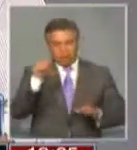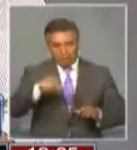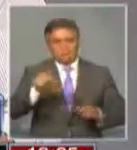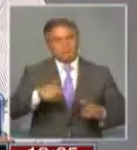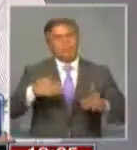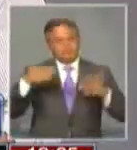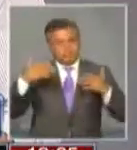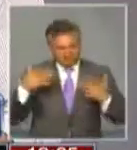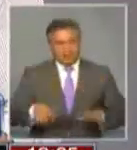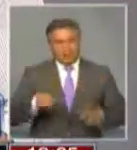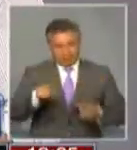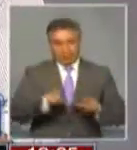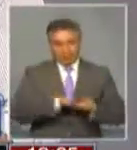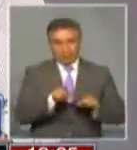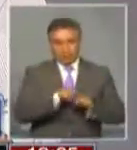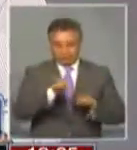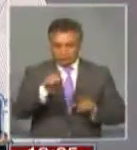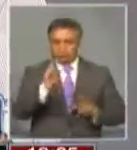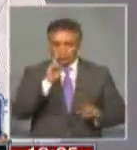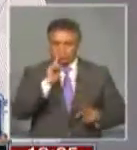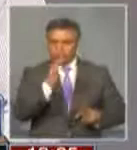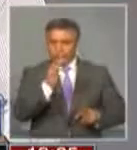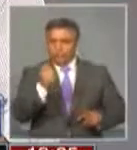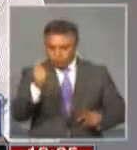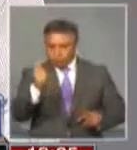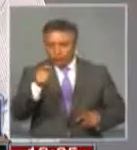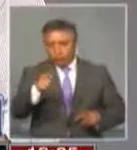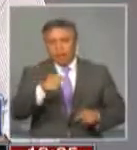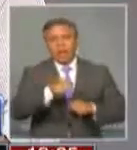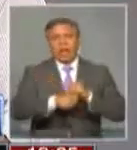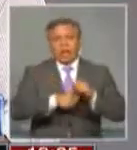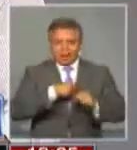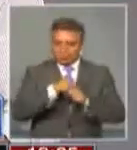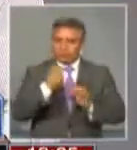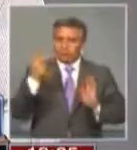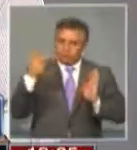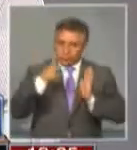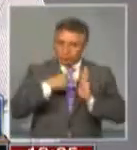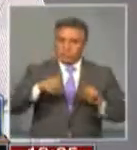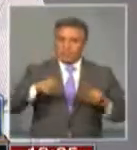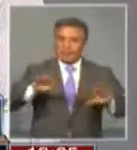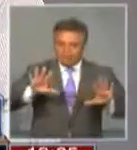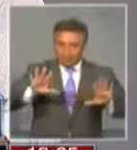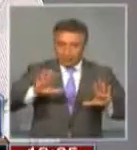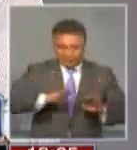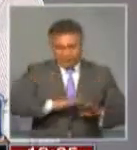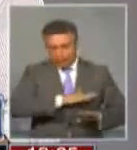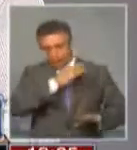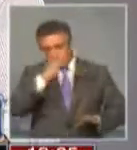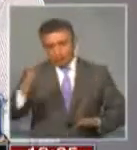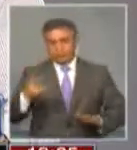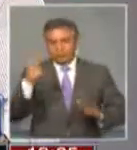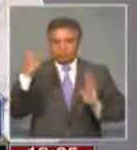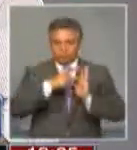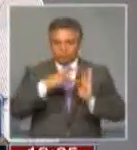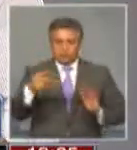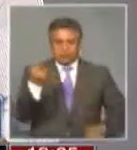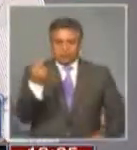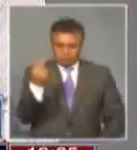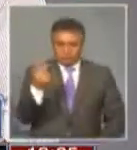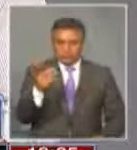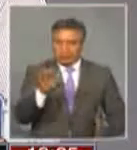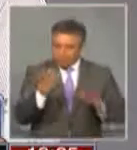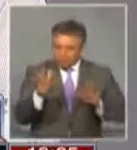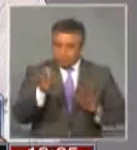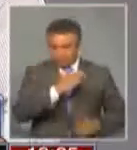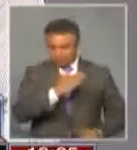ocurrió, ¿cierto? Estos hechos del FUT ocurren entonces desde el año 2010 al año 2012 aproximadamente. Luego